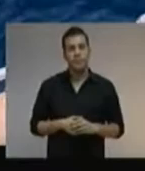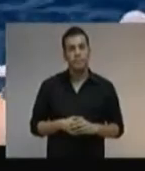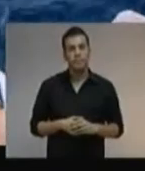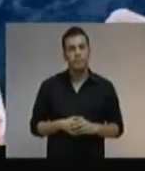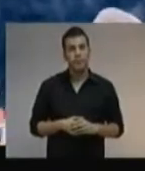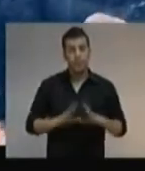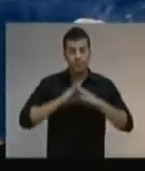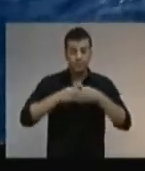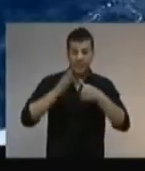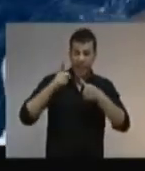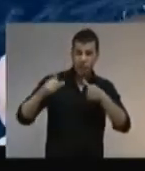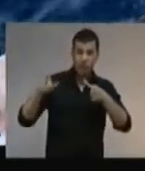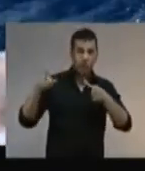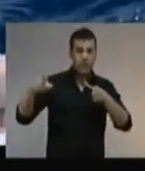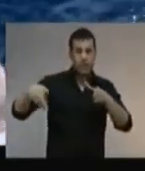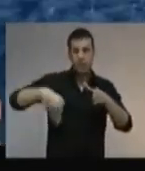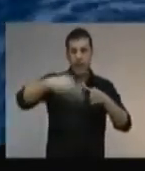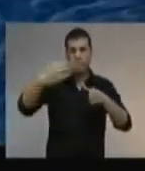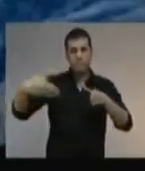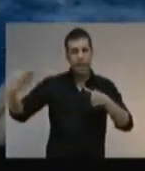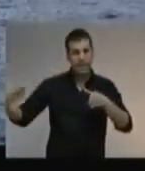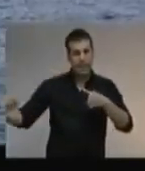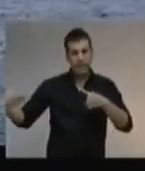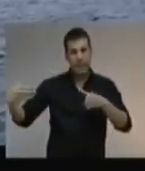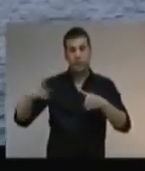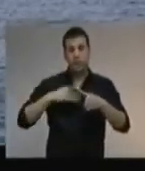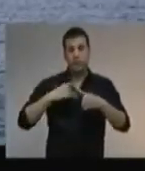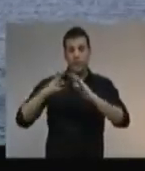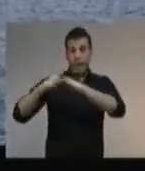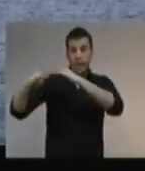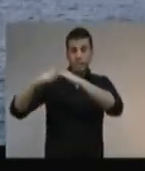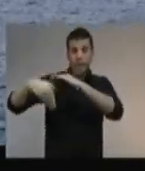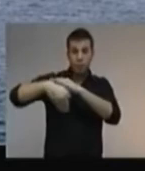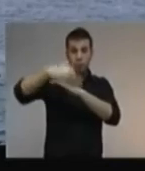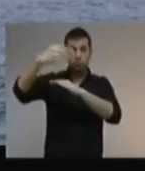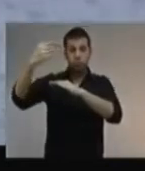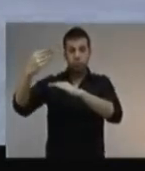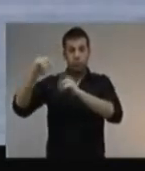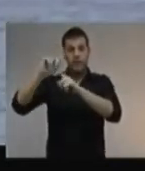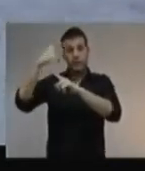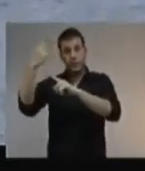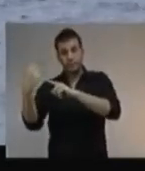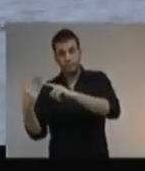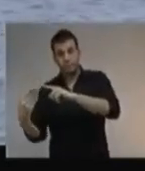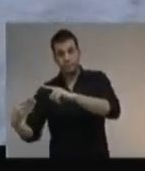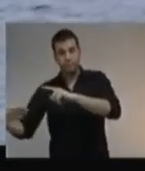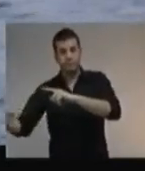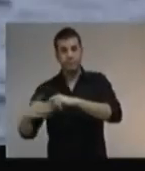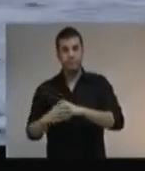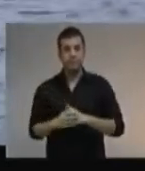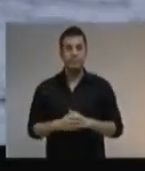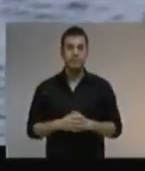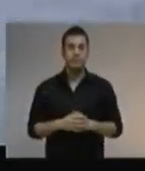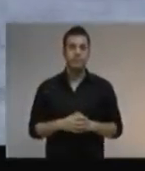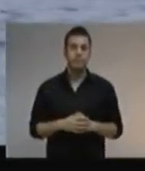A lo lejos distinguimos también una ballena que aparece durante unos segundos sobre el mar para volver a esconderse de nuevo en las profundidades del